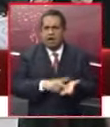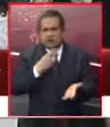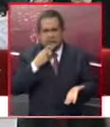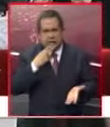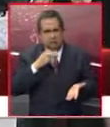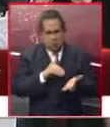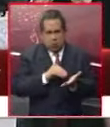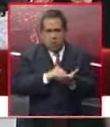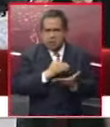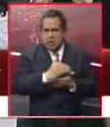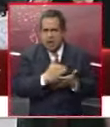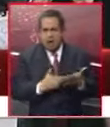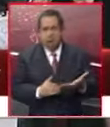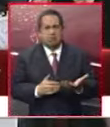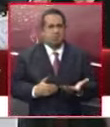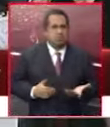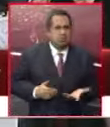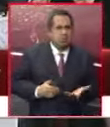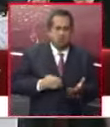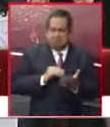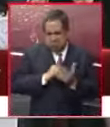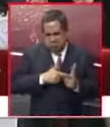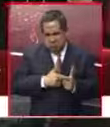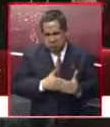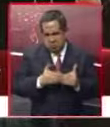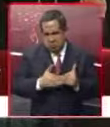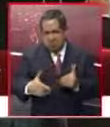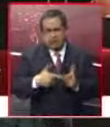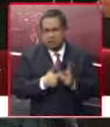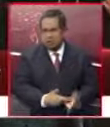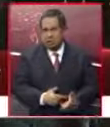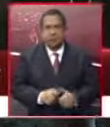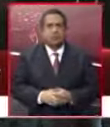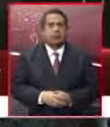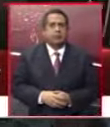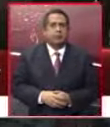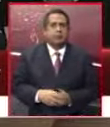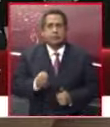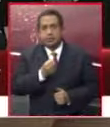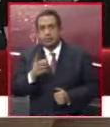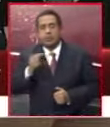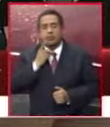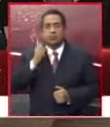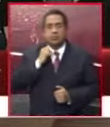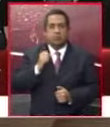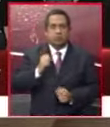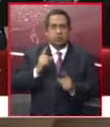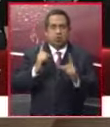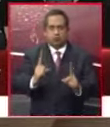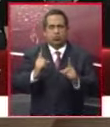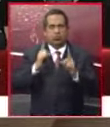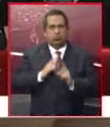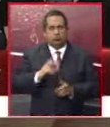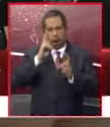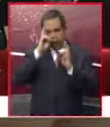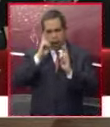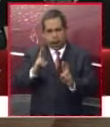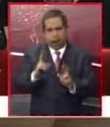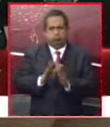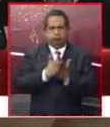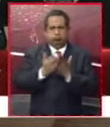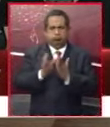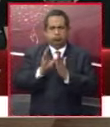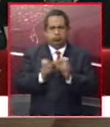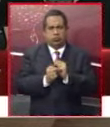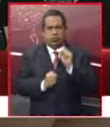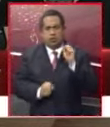años y seguramente lo seguirán estando. Los legisladores montaron una guardia de honor ante la Carta Magna